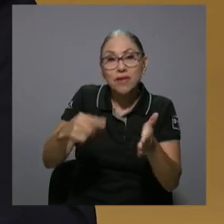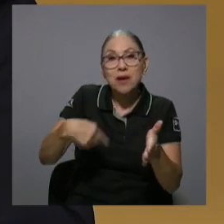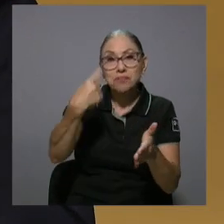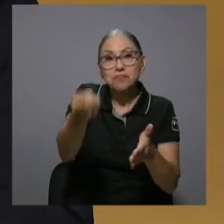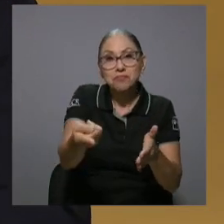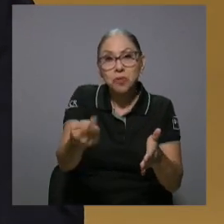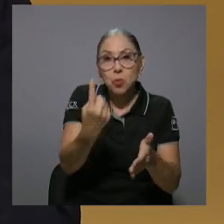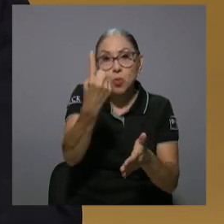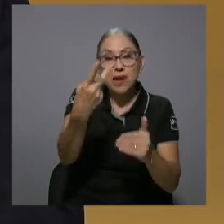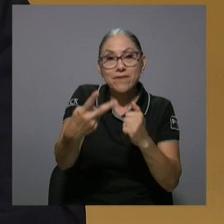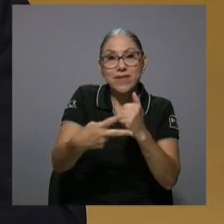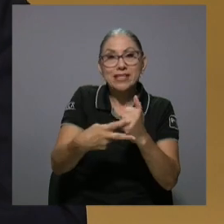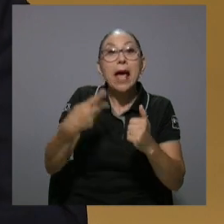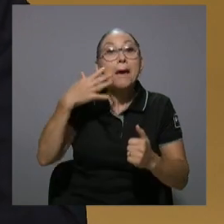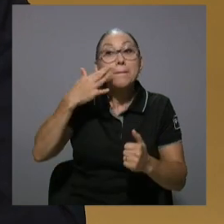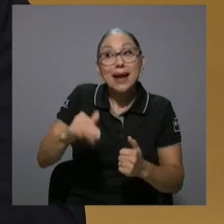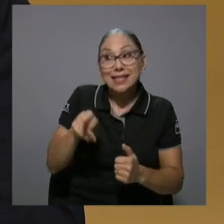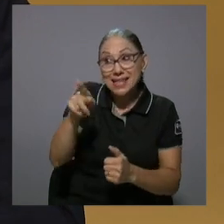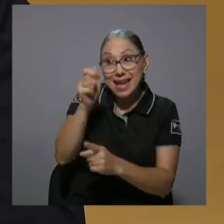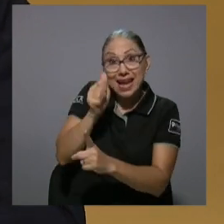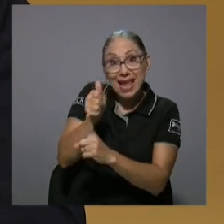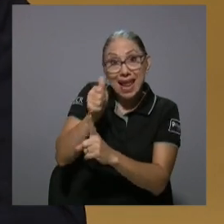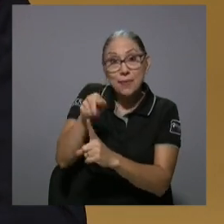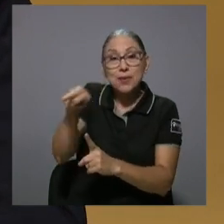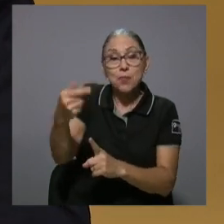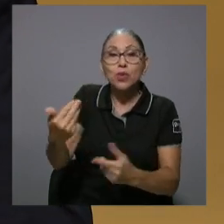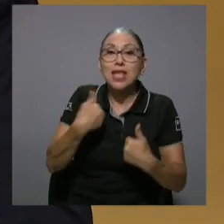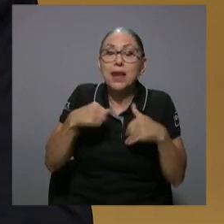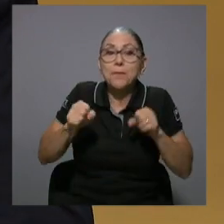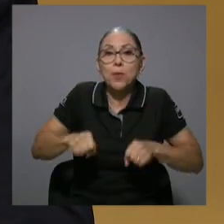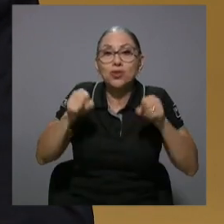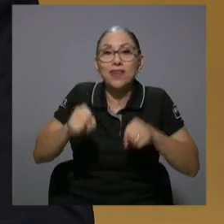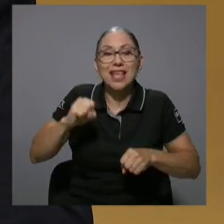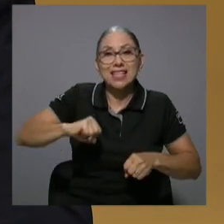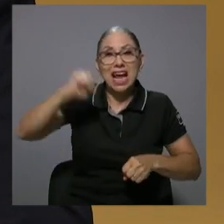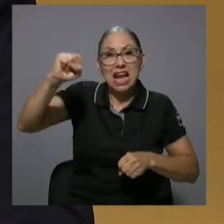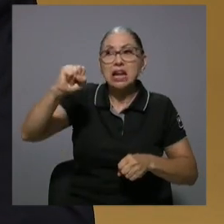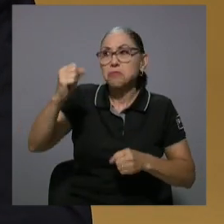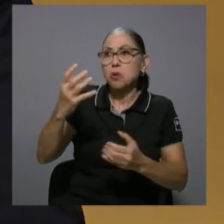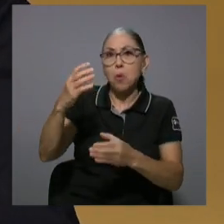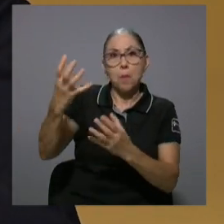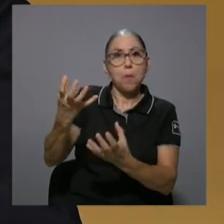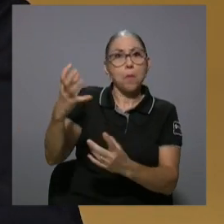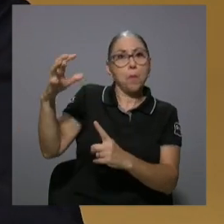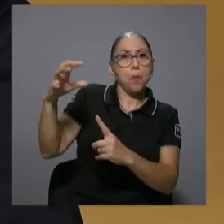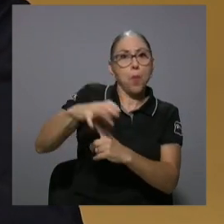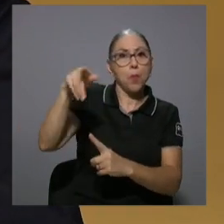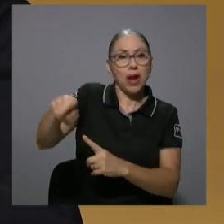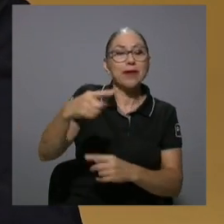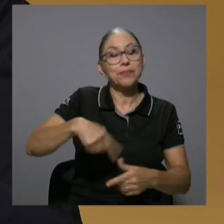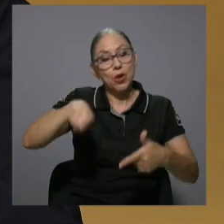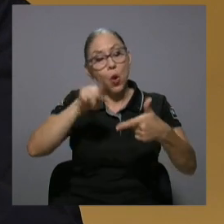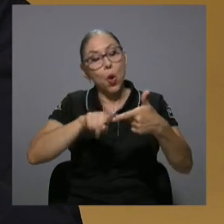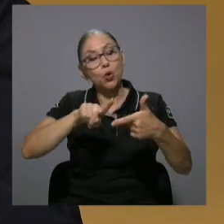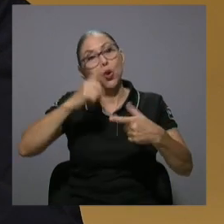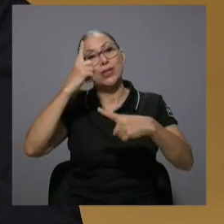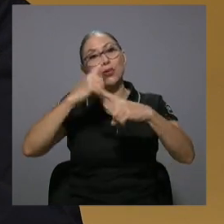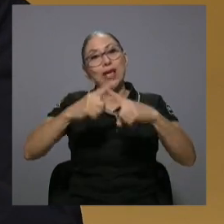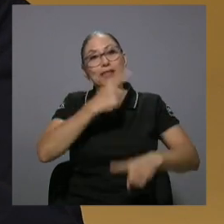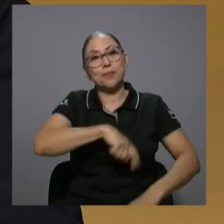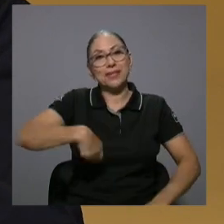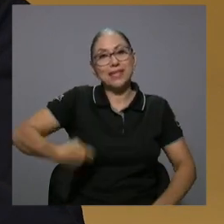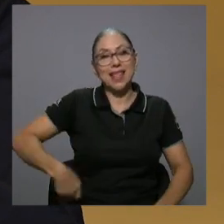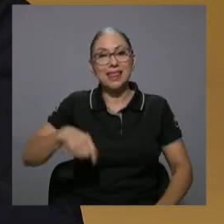pareciera que tiene muchas posibilidades de ganar porque tiene un alto índice de popularidad. Otro es un ex presidente,